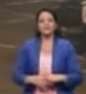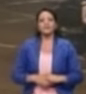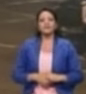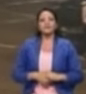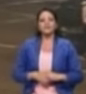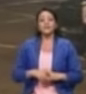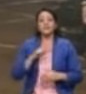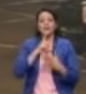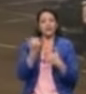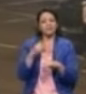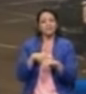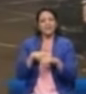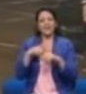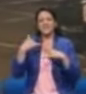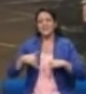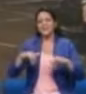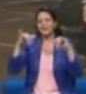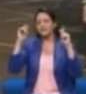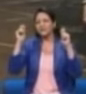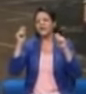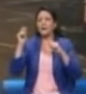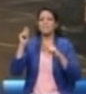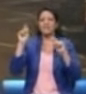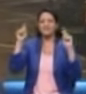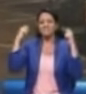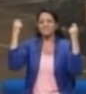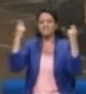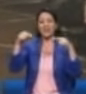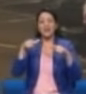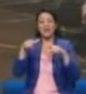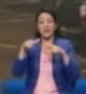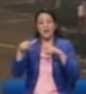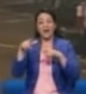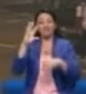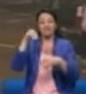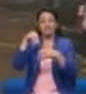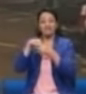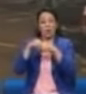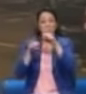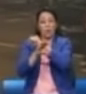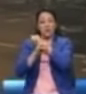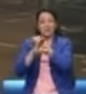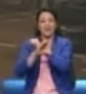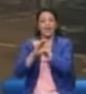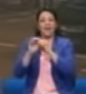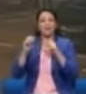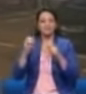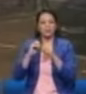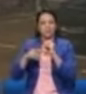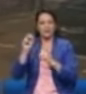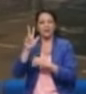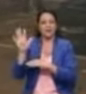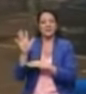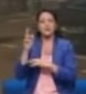Y bueno, a esta hora continúan los festejos aquí en los exteriores de la sede de Alianza País. Algunas personas ya han empezado a retirarse.